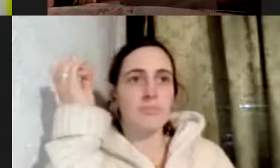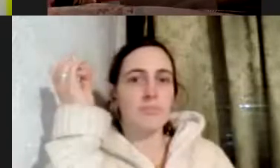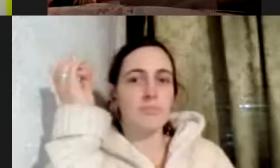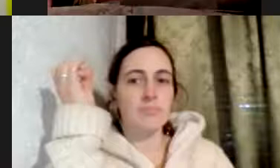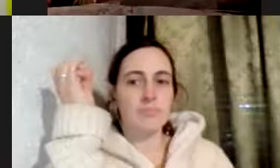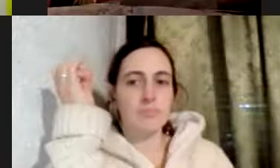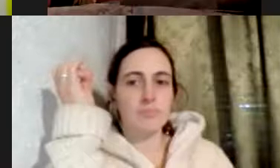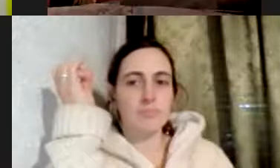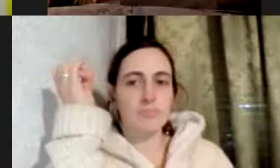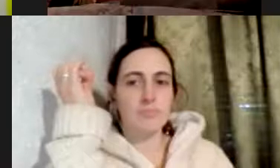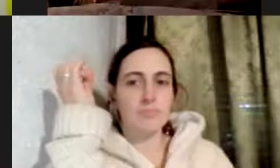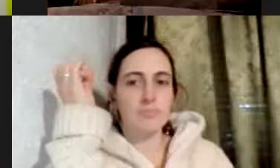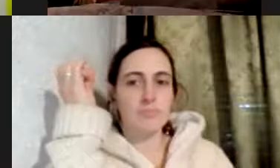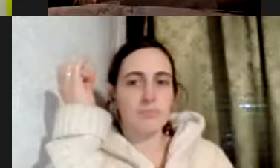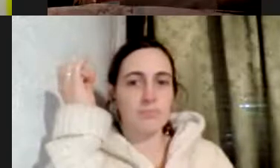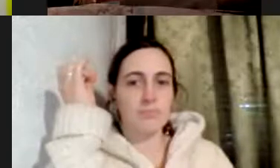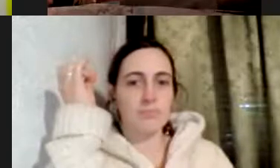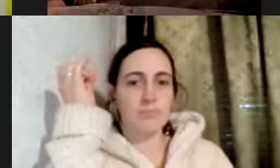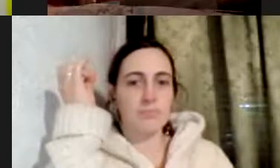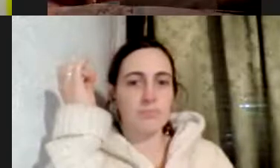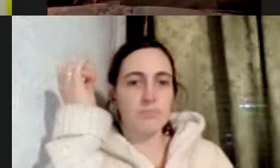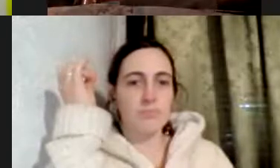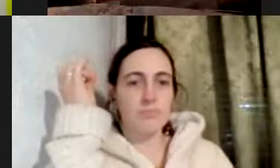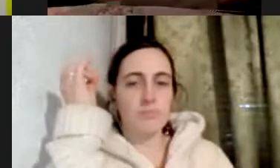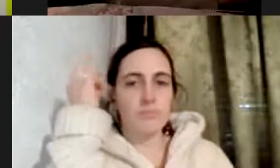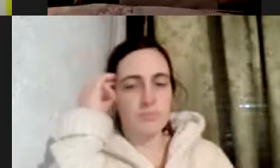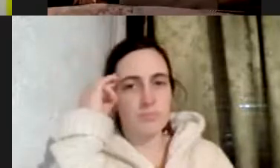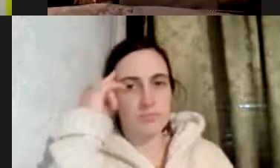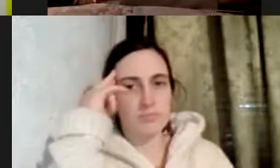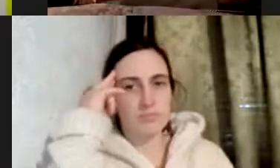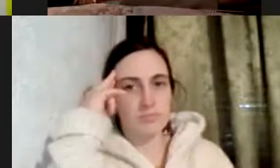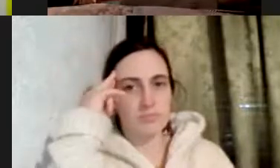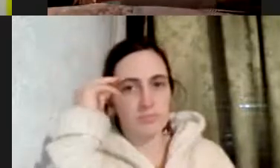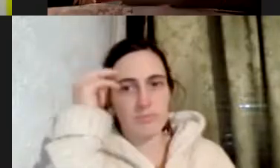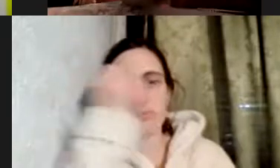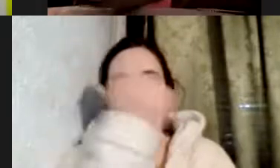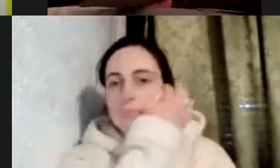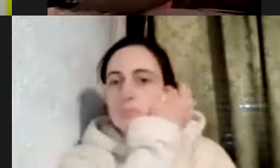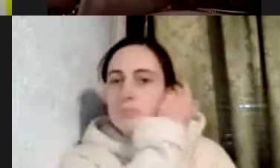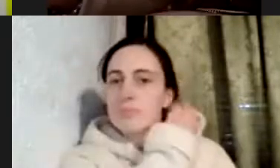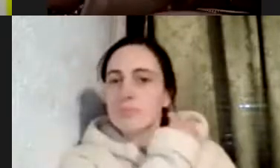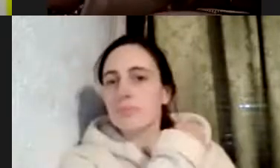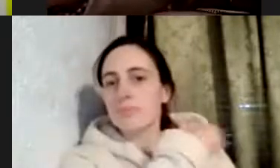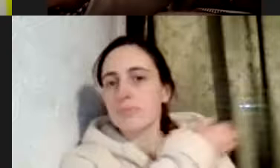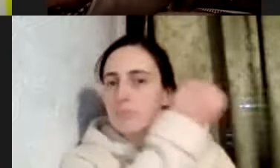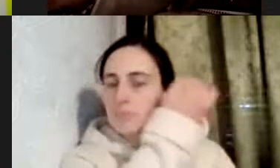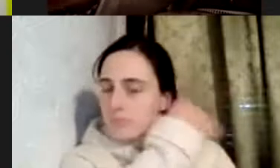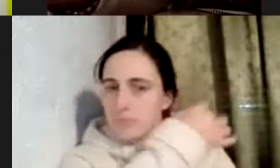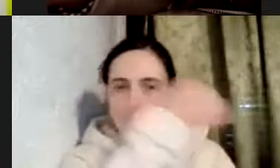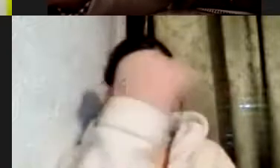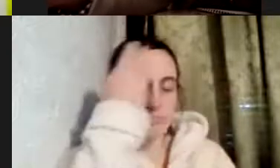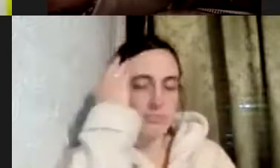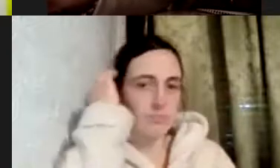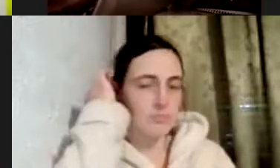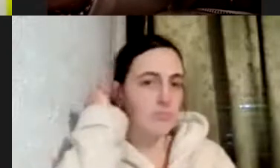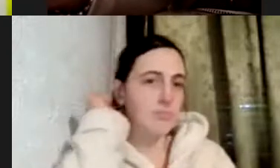no generando que la persona se entere y lo quiera conseguir sin el médico o el equipo de salud, donde nadie le va a testear